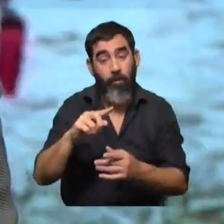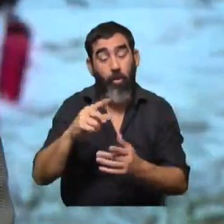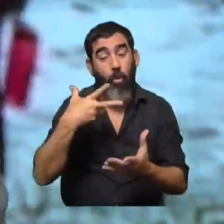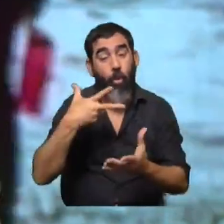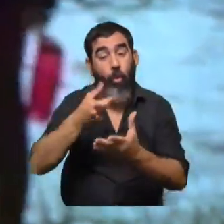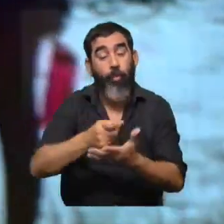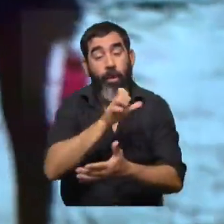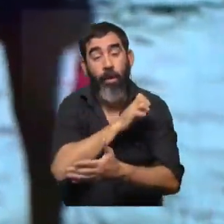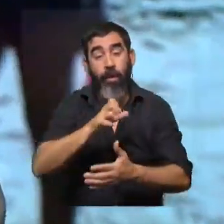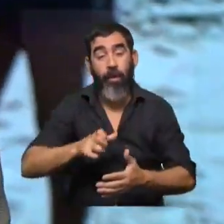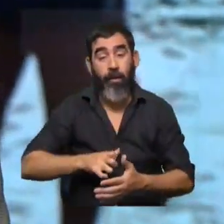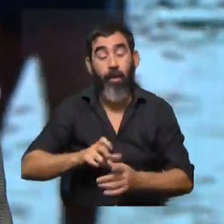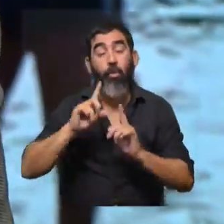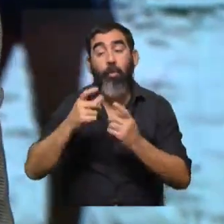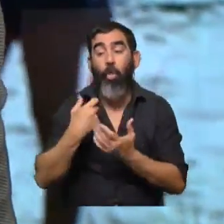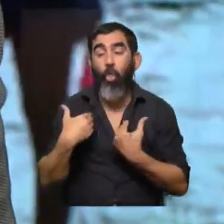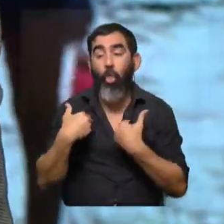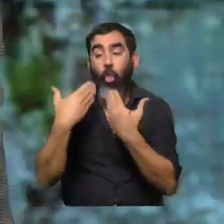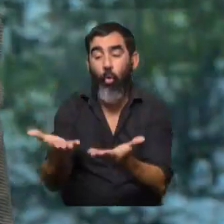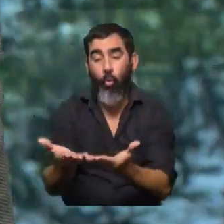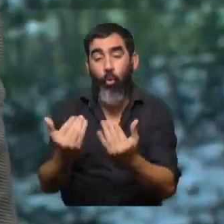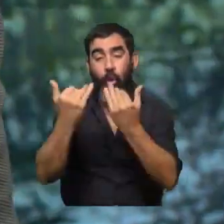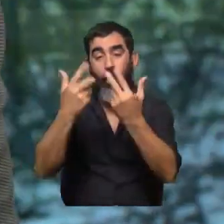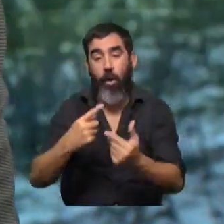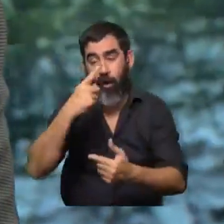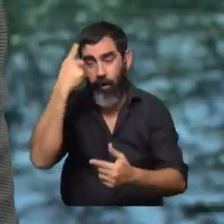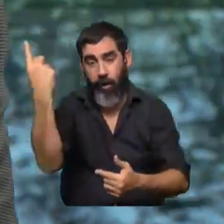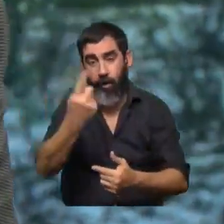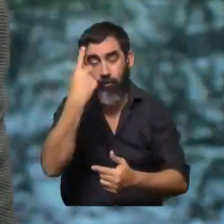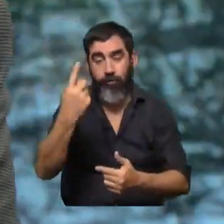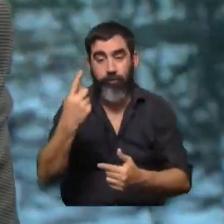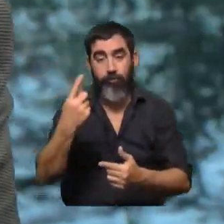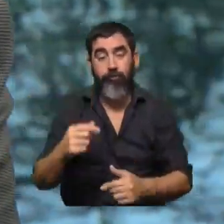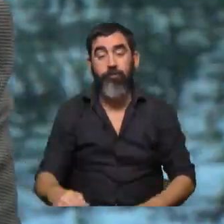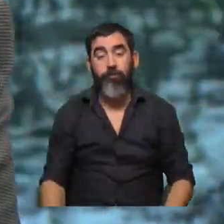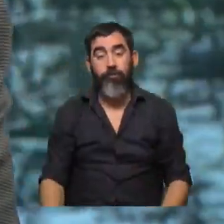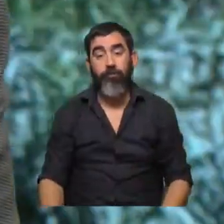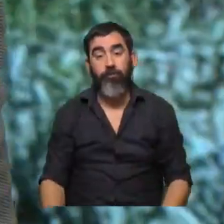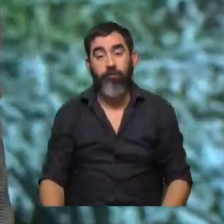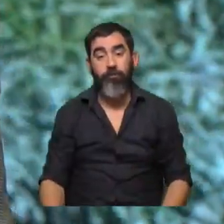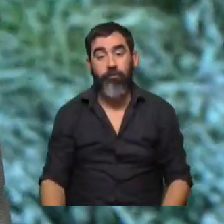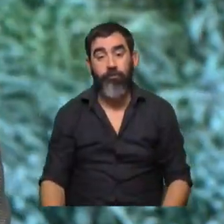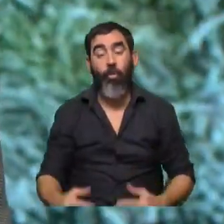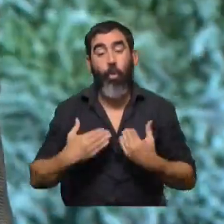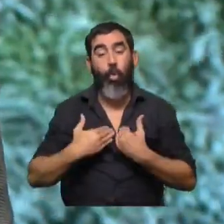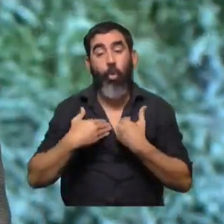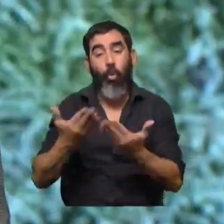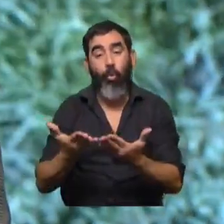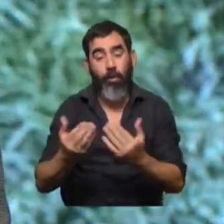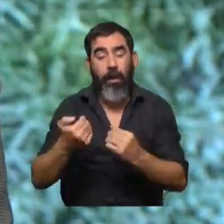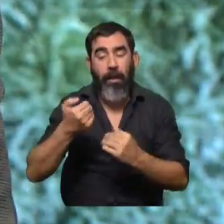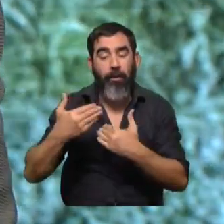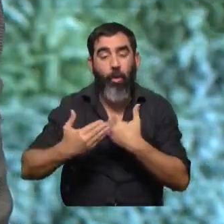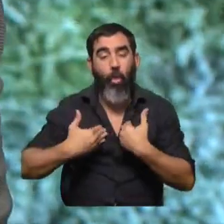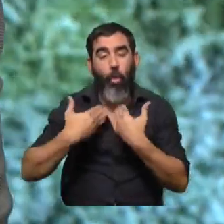y una donación que ha habido de una organización internacional que está vinculada a una ONG local, AMBA, han donado o están en proceso de donación